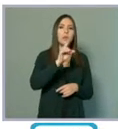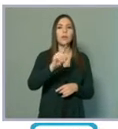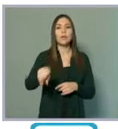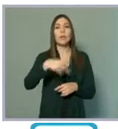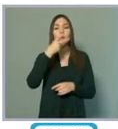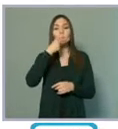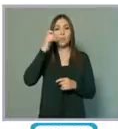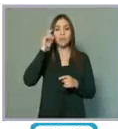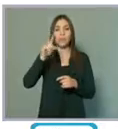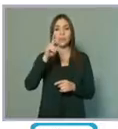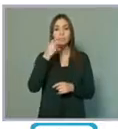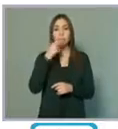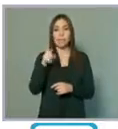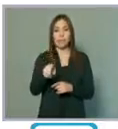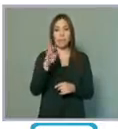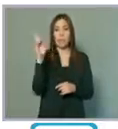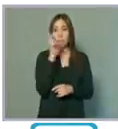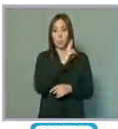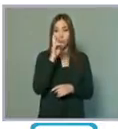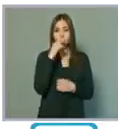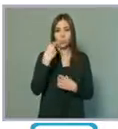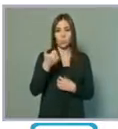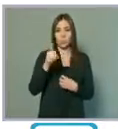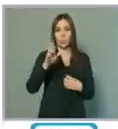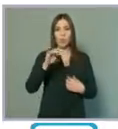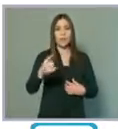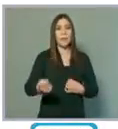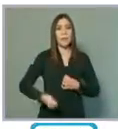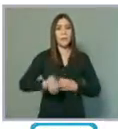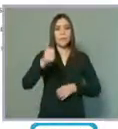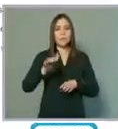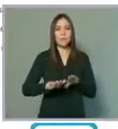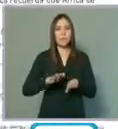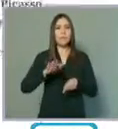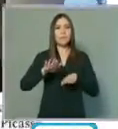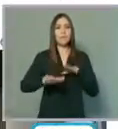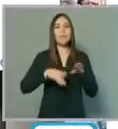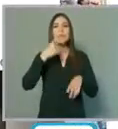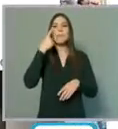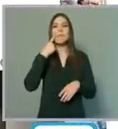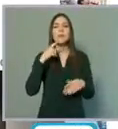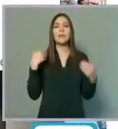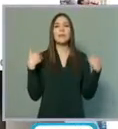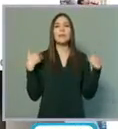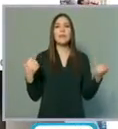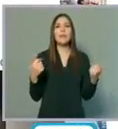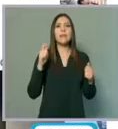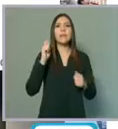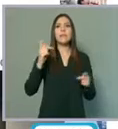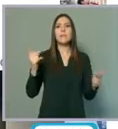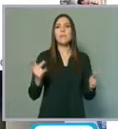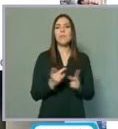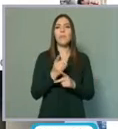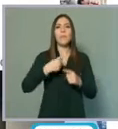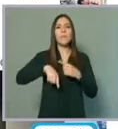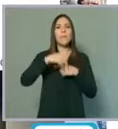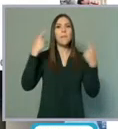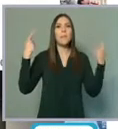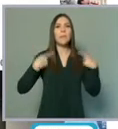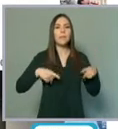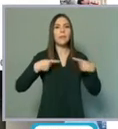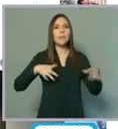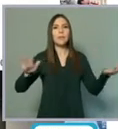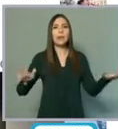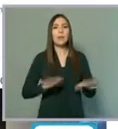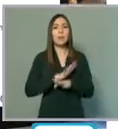supuesto, dio un primer paso, pero literalmente un primer paso en la recomprensión de la especie. Desafortunadamente